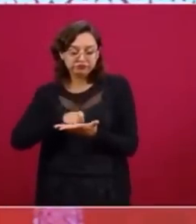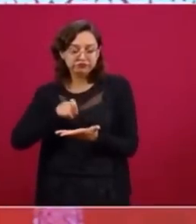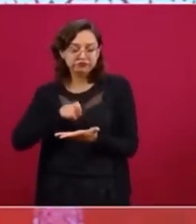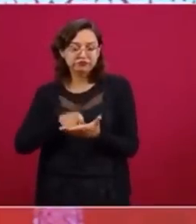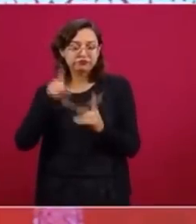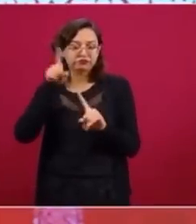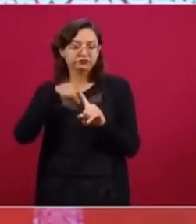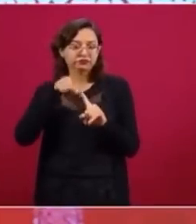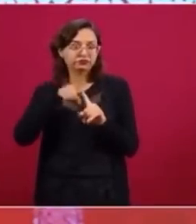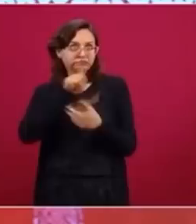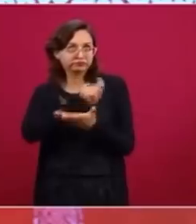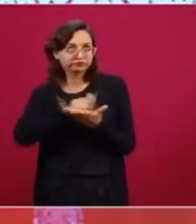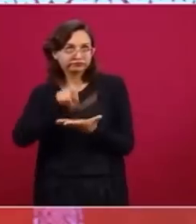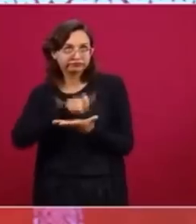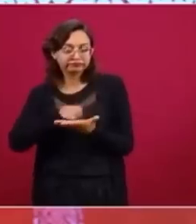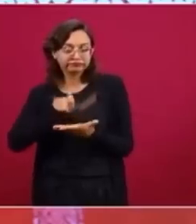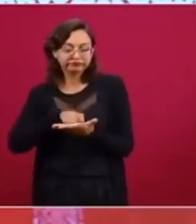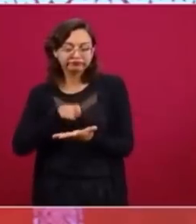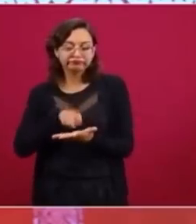la tarea